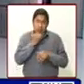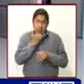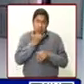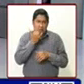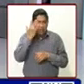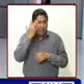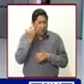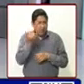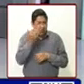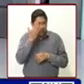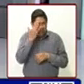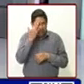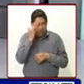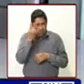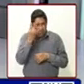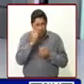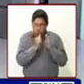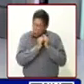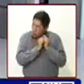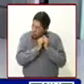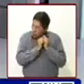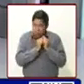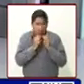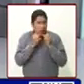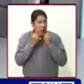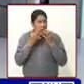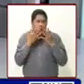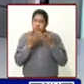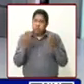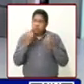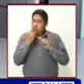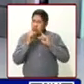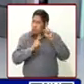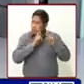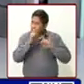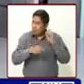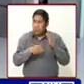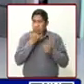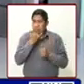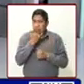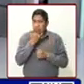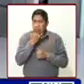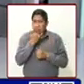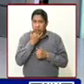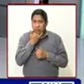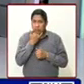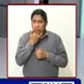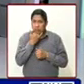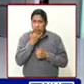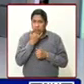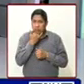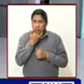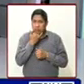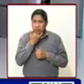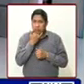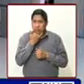las causas? ¿Se fue solo? ¿Se fue acompañado? Hay muchas cosas que todavía habría que investigar, John.